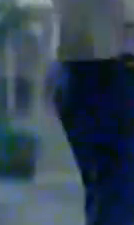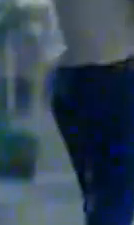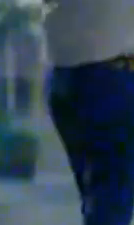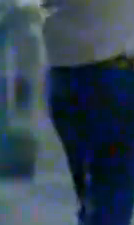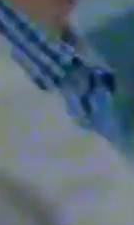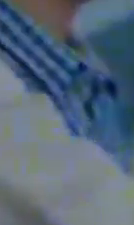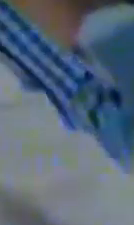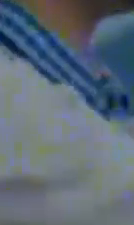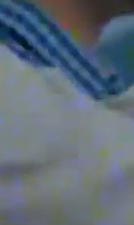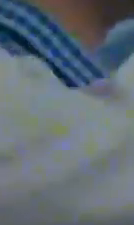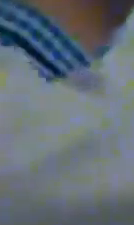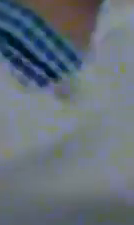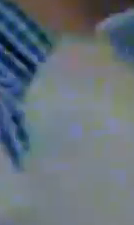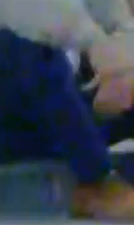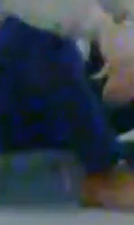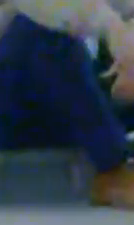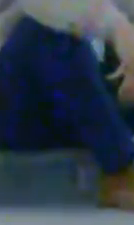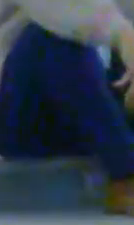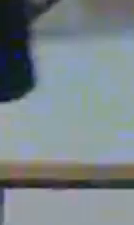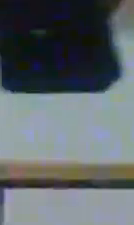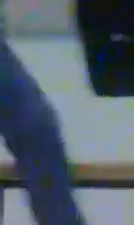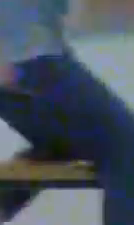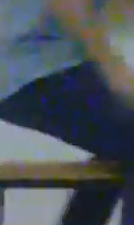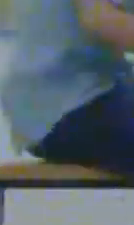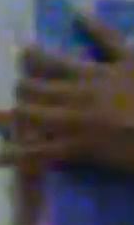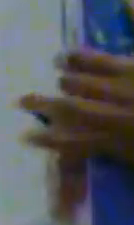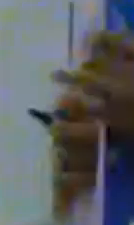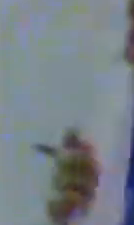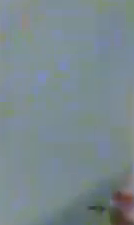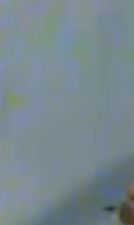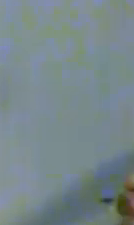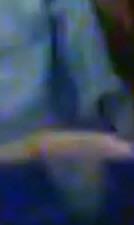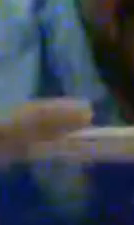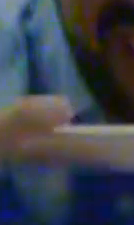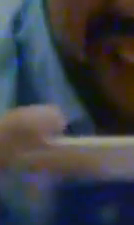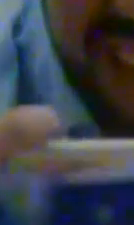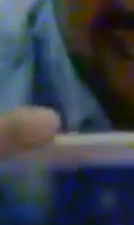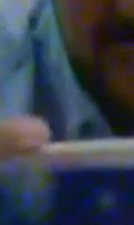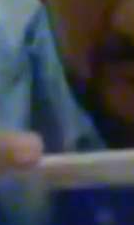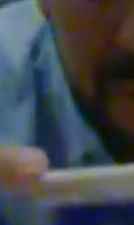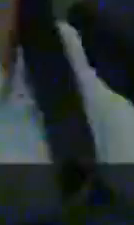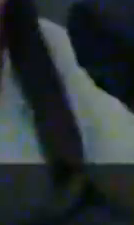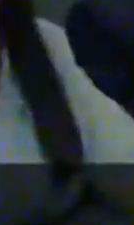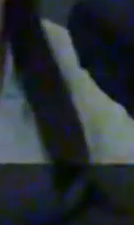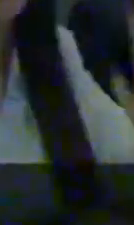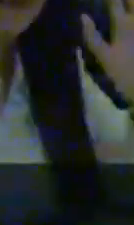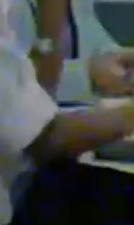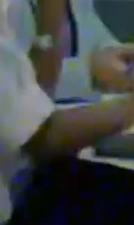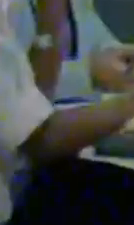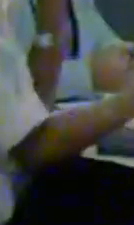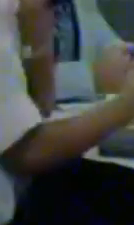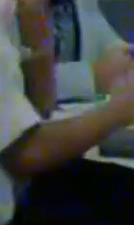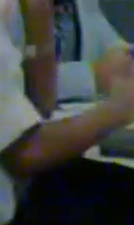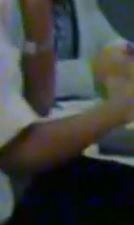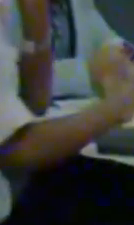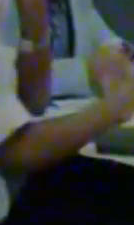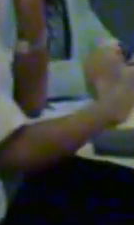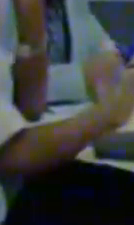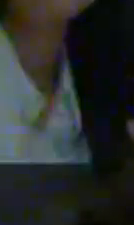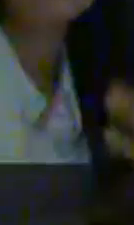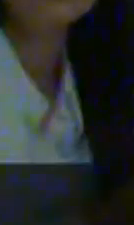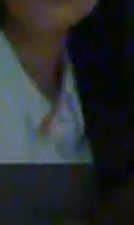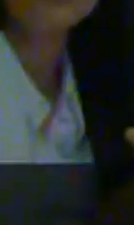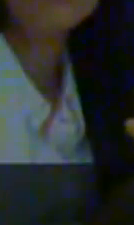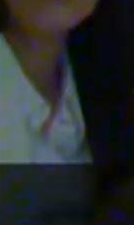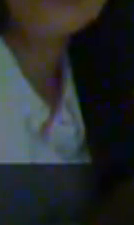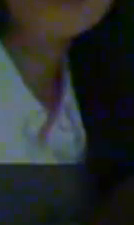unos a otros conmigo. El gobierno de todos y CFN presentan el primer crédito para quienes además de trabajar, también